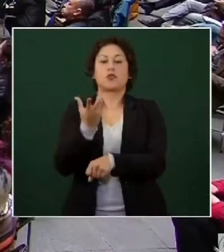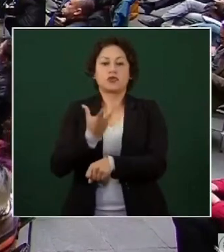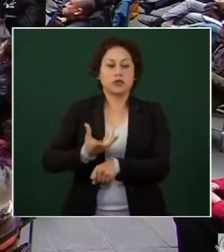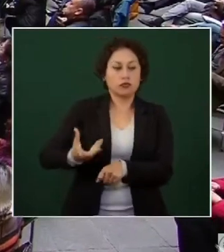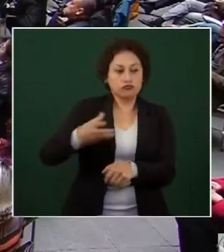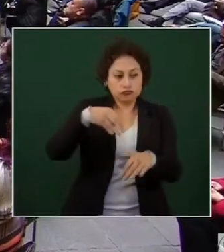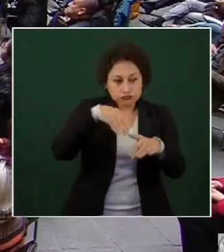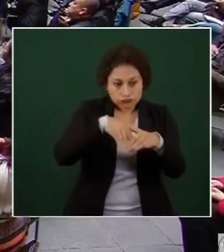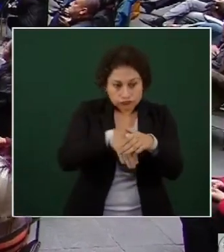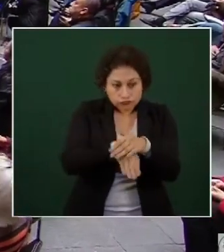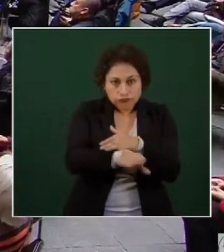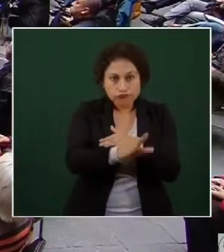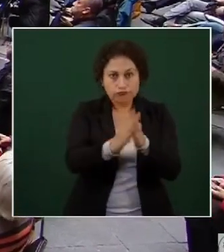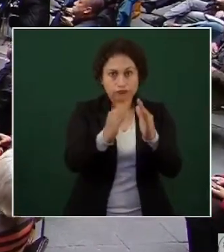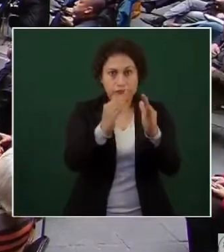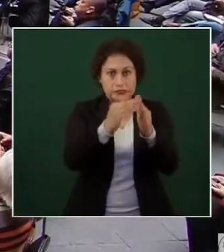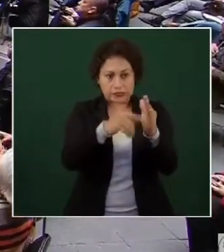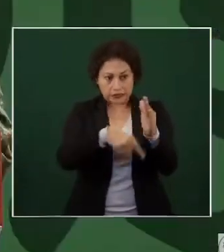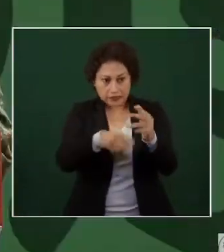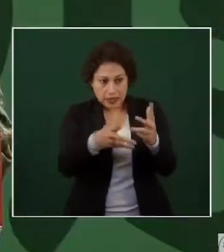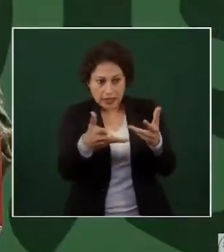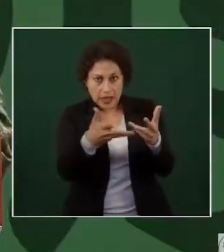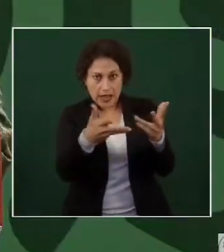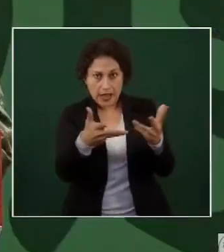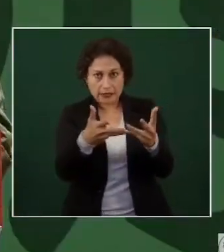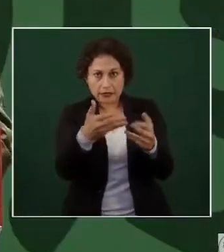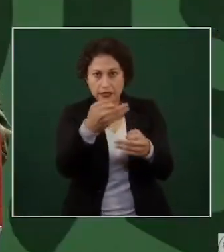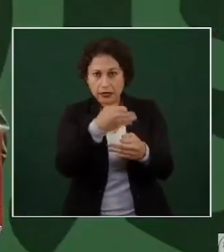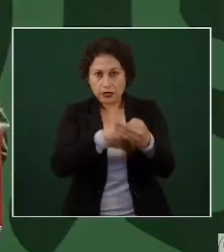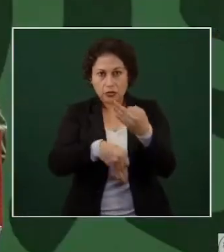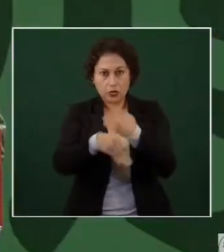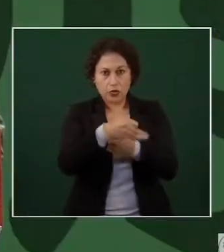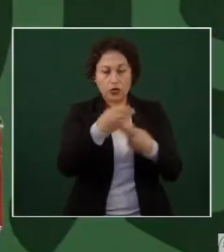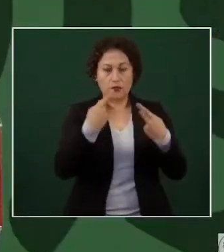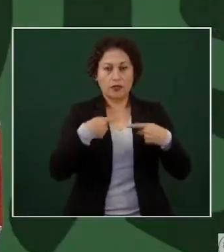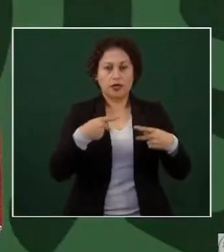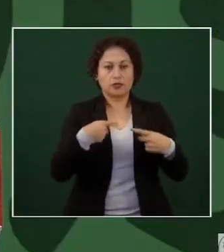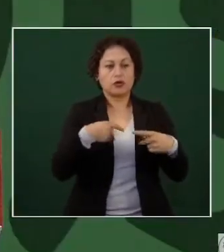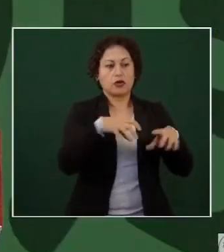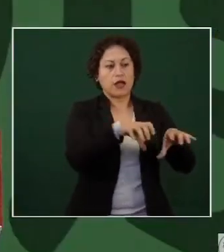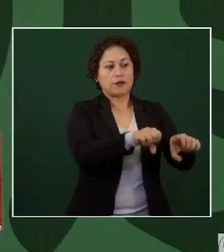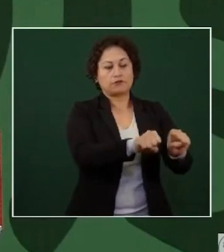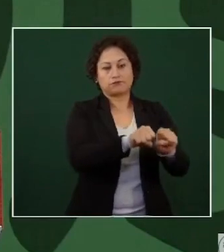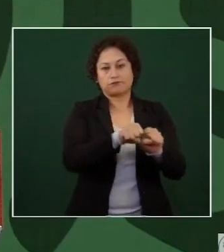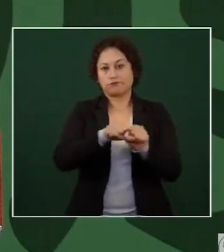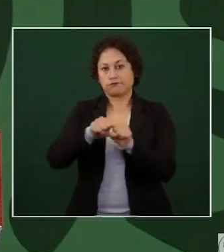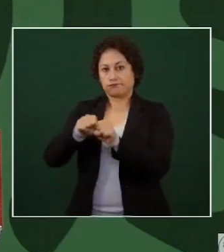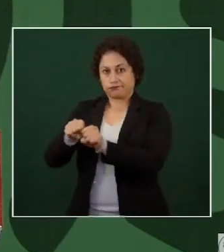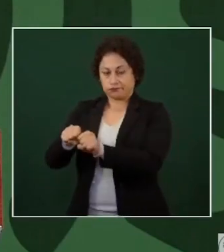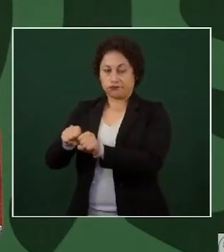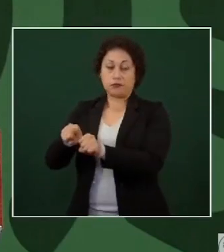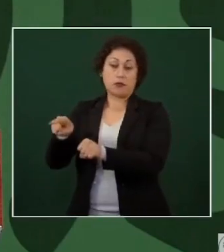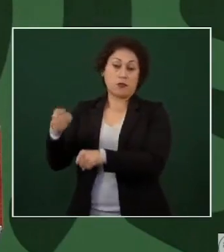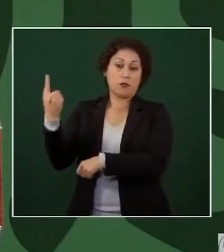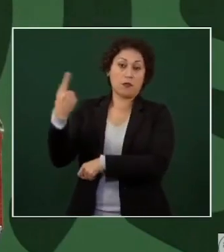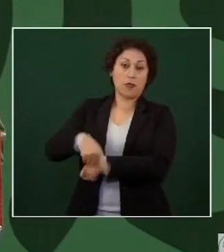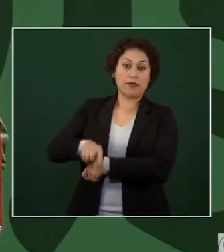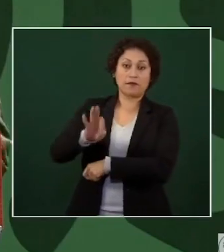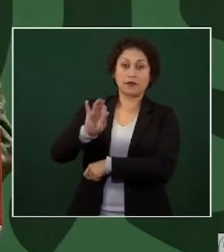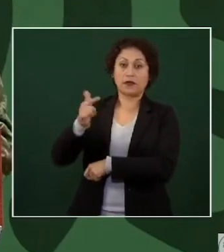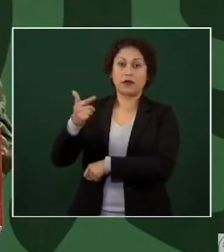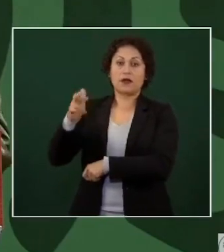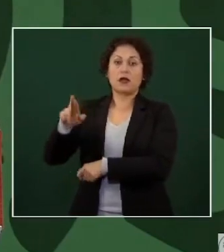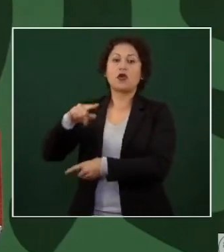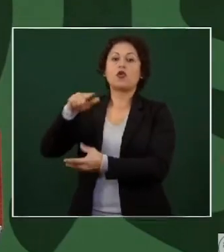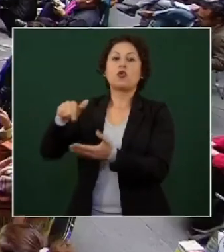donde se realizó esta actividad, se traslade al detenido donde establezca la Fiscalía General de la